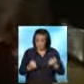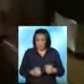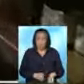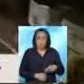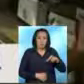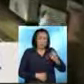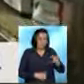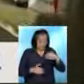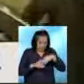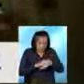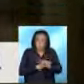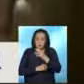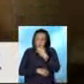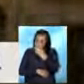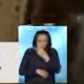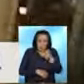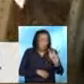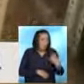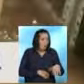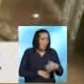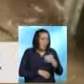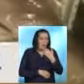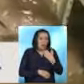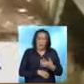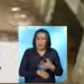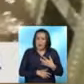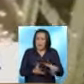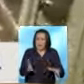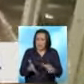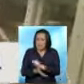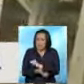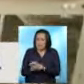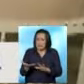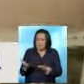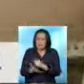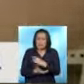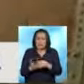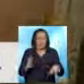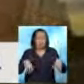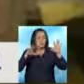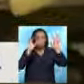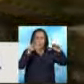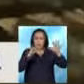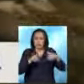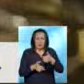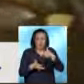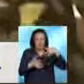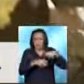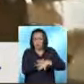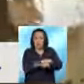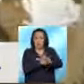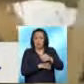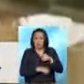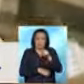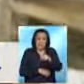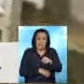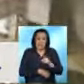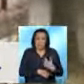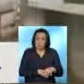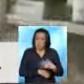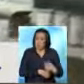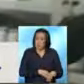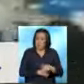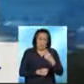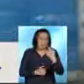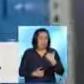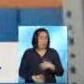García, inspeccionó el lugar y quedó sorprendida por la devastación causada por las lluvias y el huaico. En realidad, esto es impresionante,